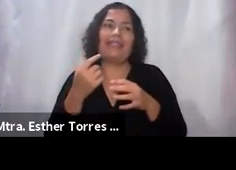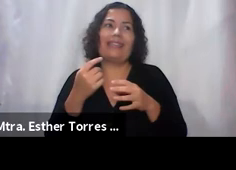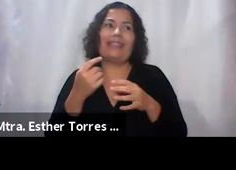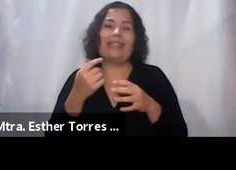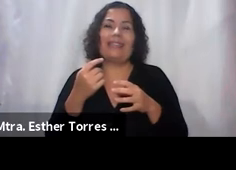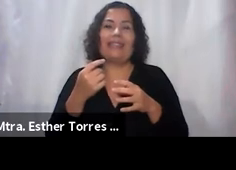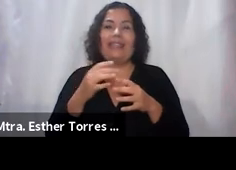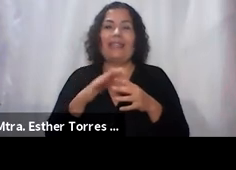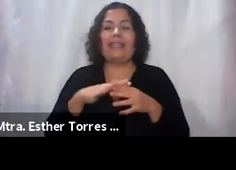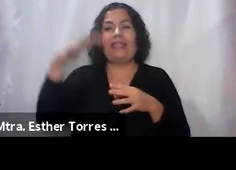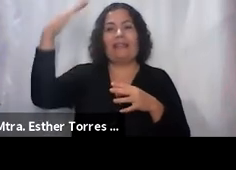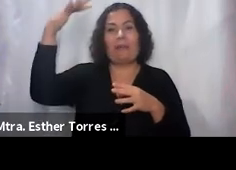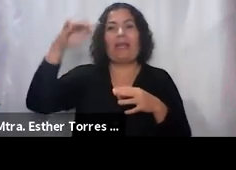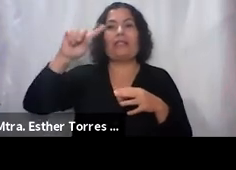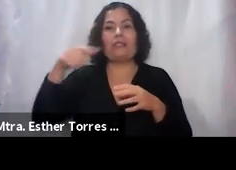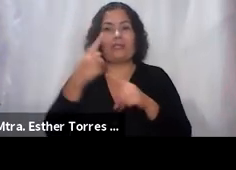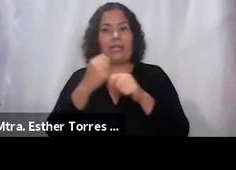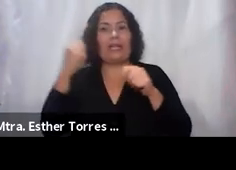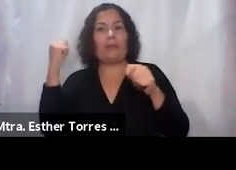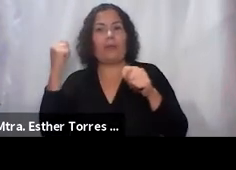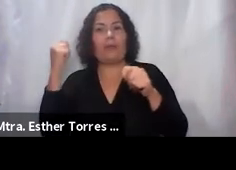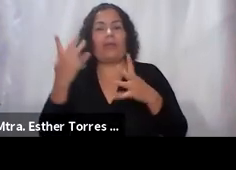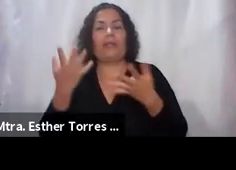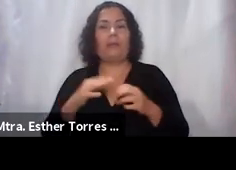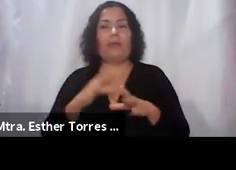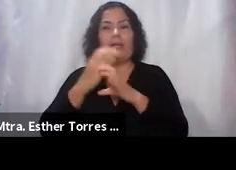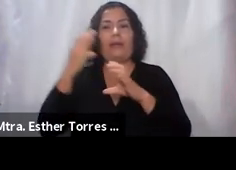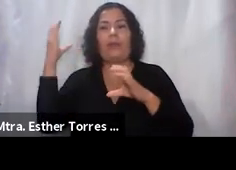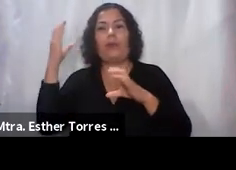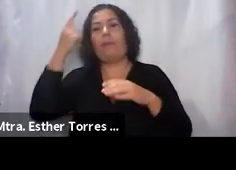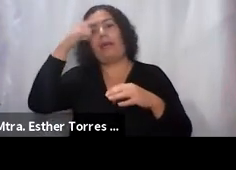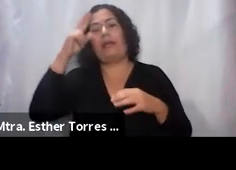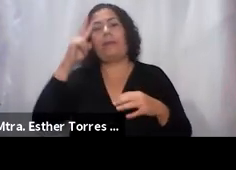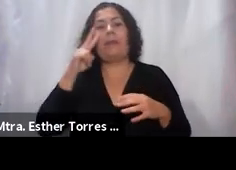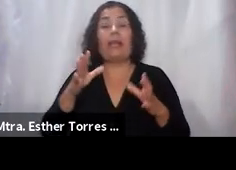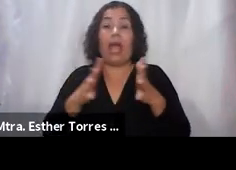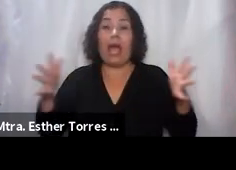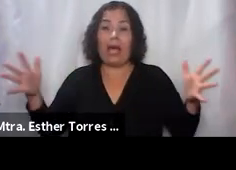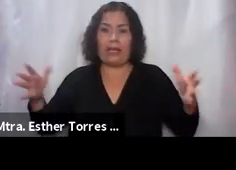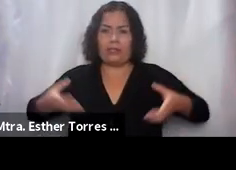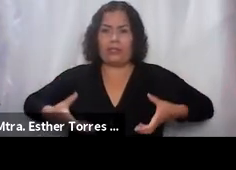ahí, para también ver el ancho de los carriles o la geometría, ¿no?